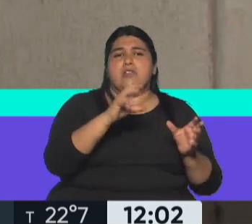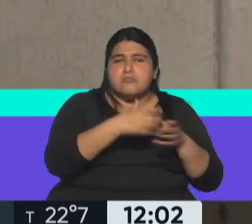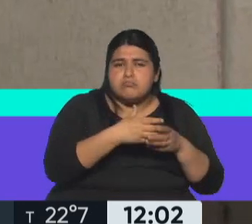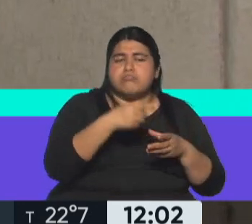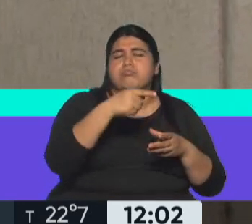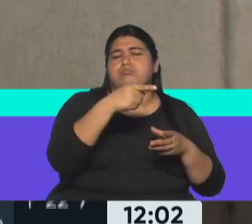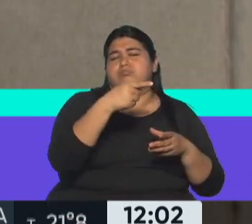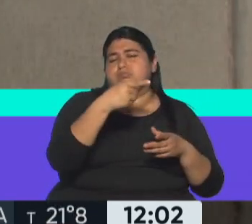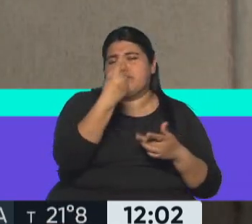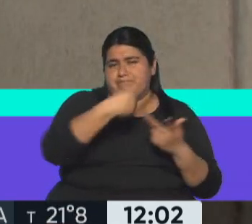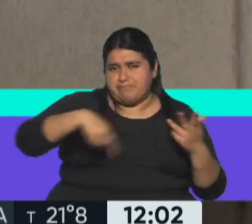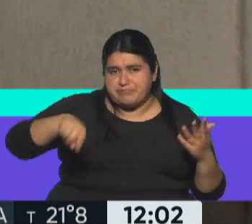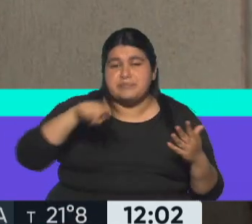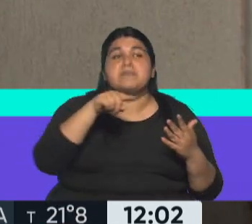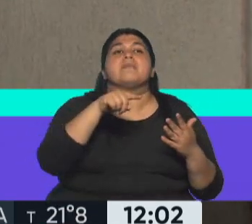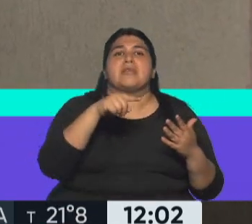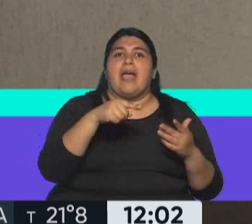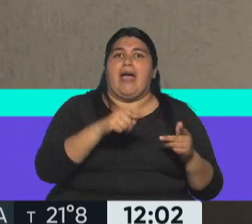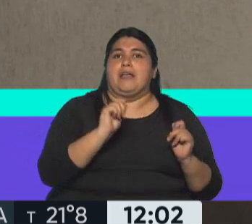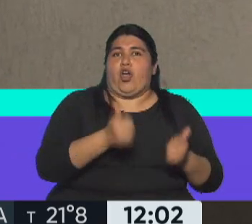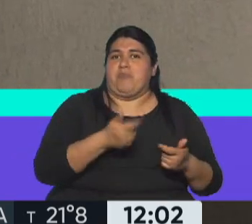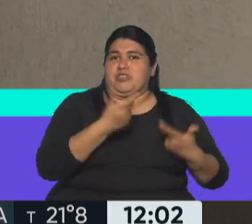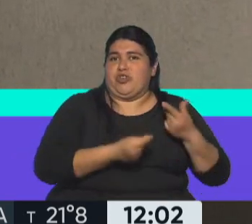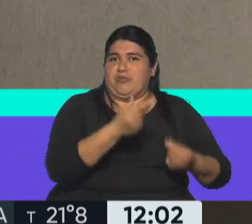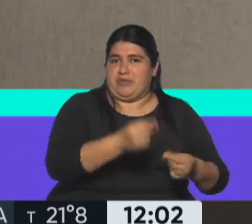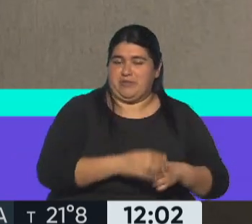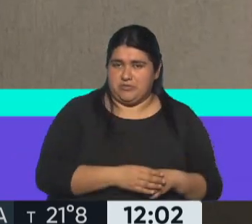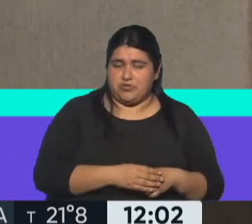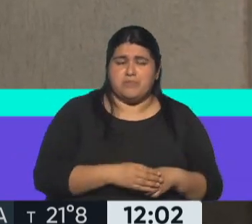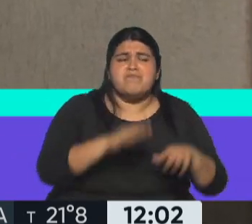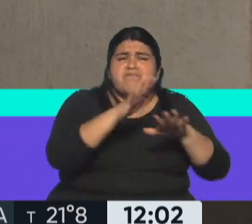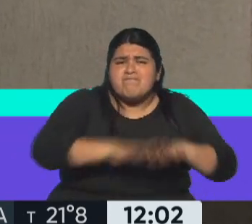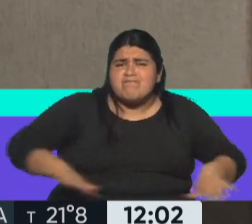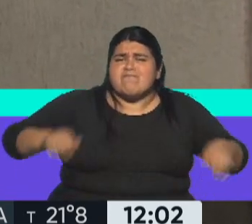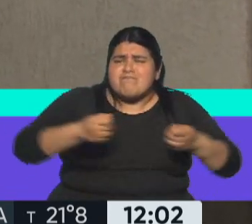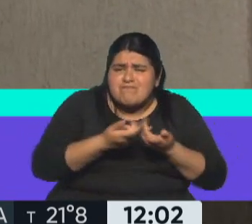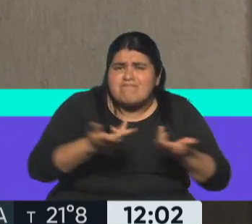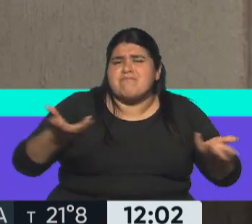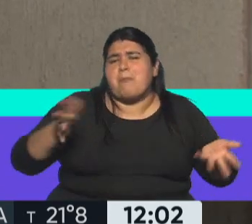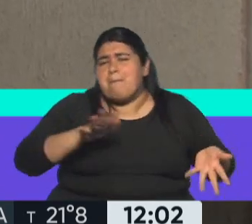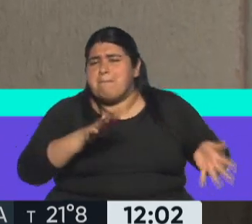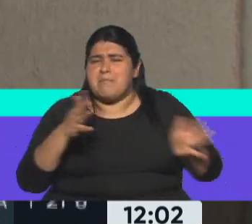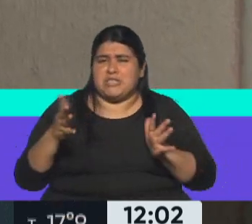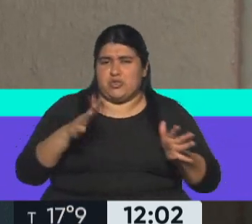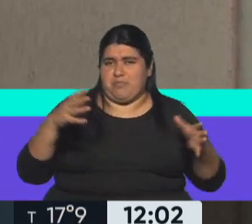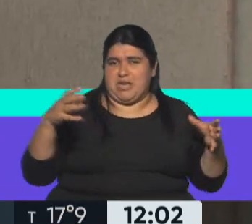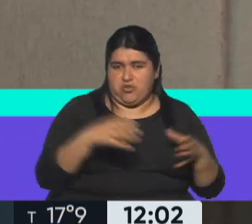trastornos, pero ya empezaron a vacunar. ¿Cuántos chiquitos entran en este rango